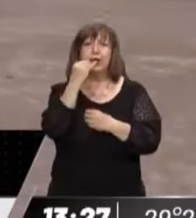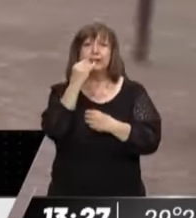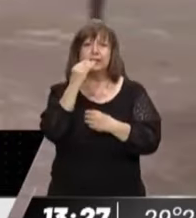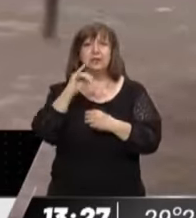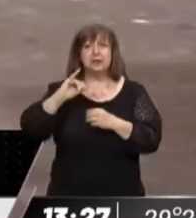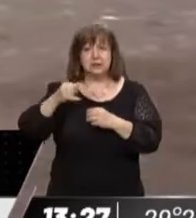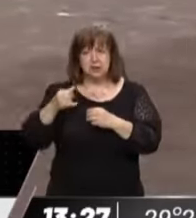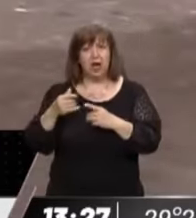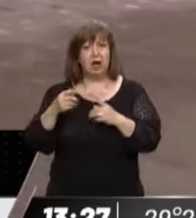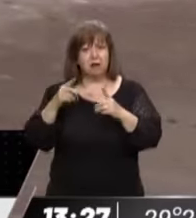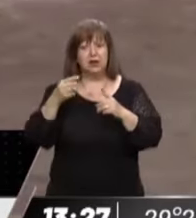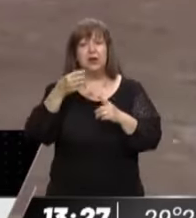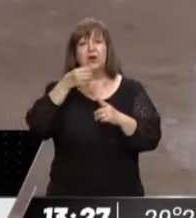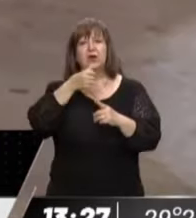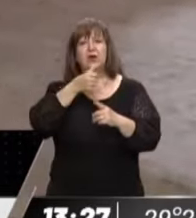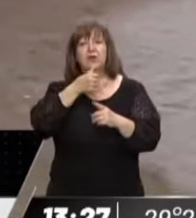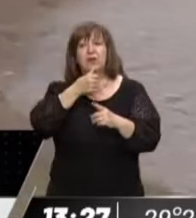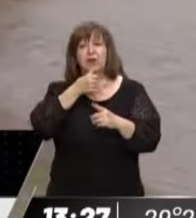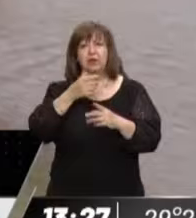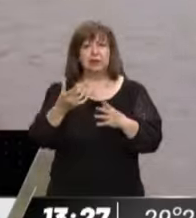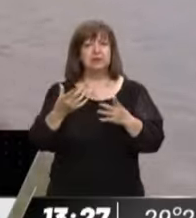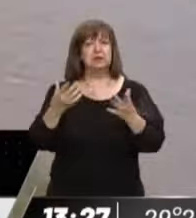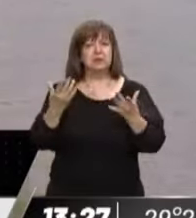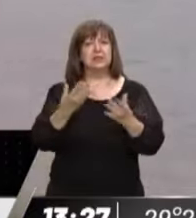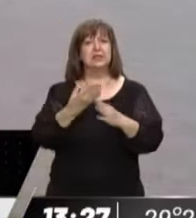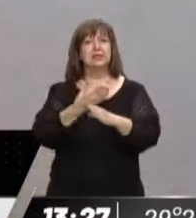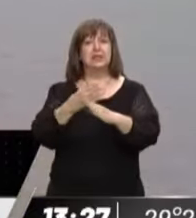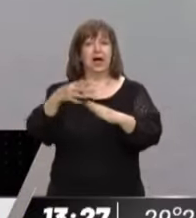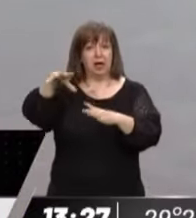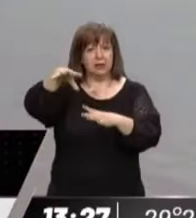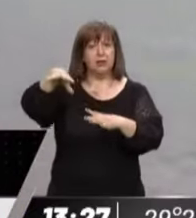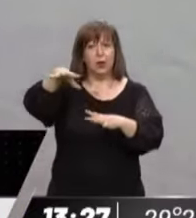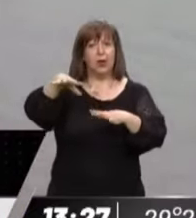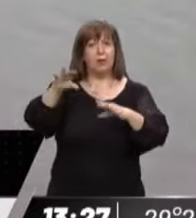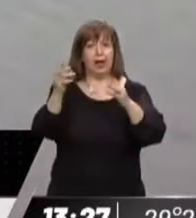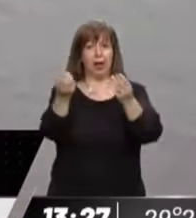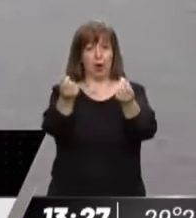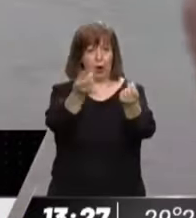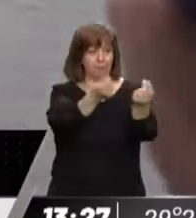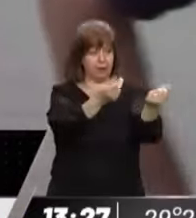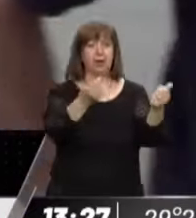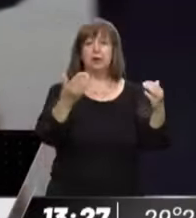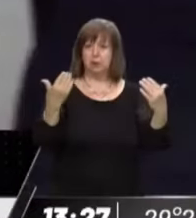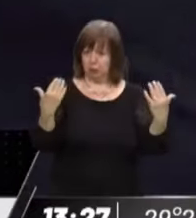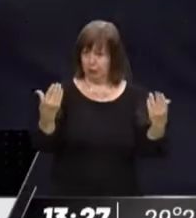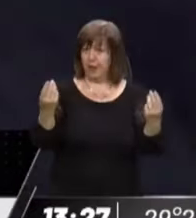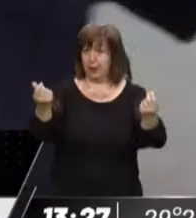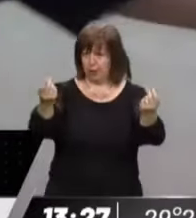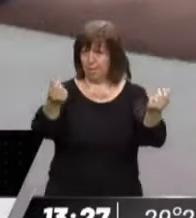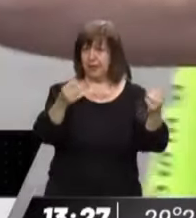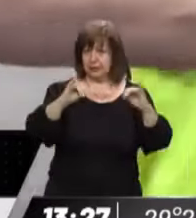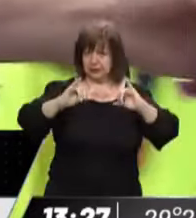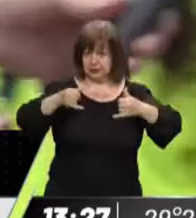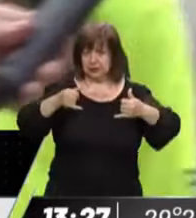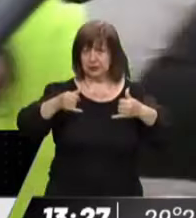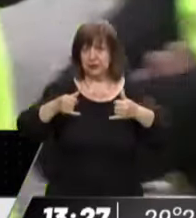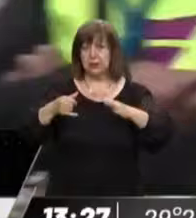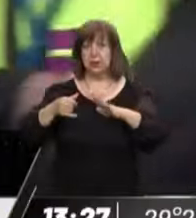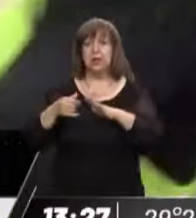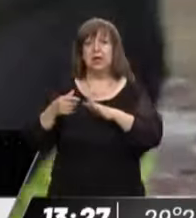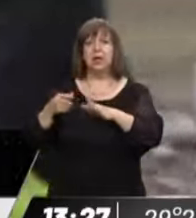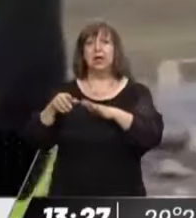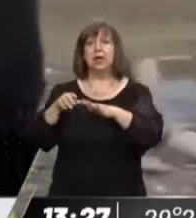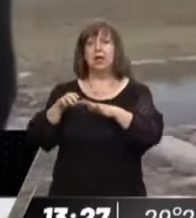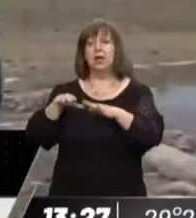sigue sigmo sig el mismo futra tiene este espacio también para para que vengan a